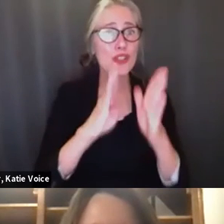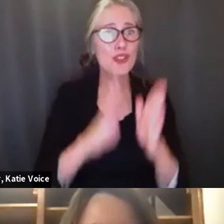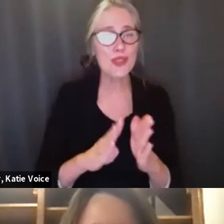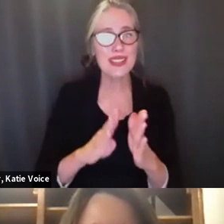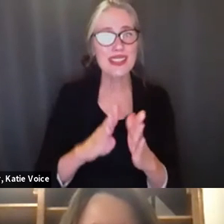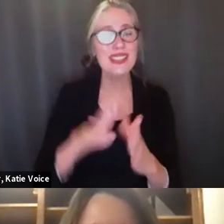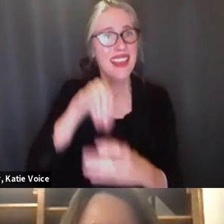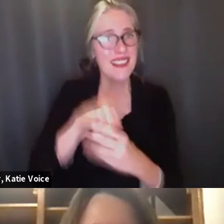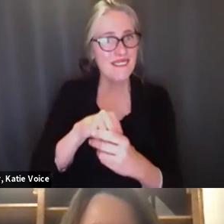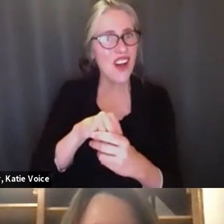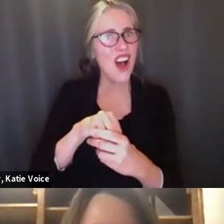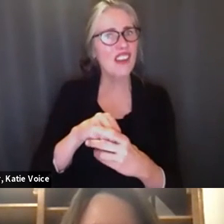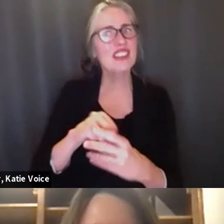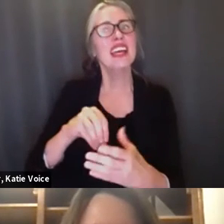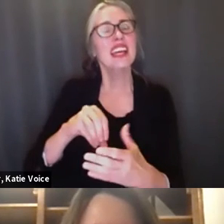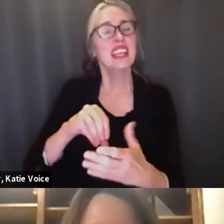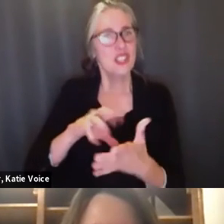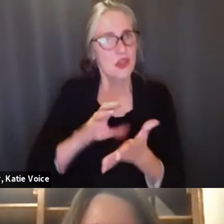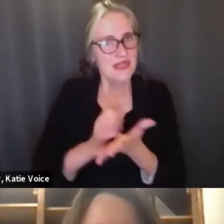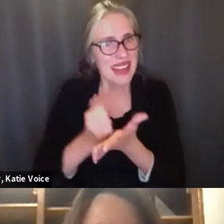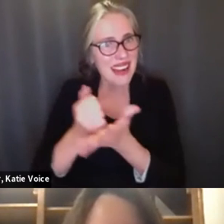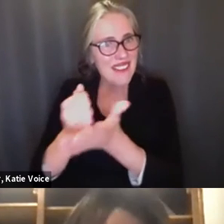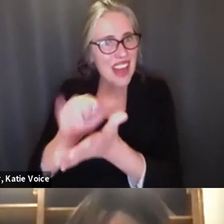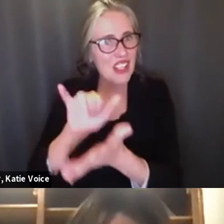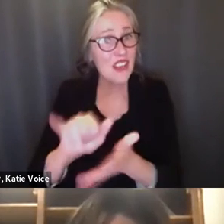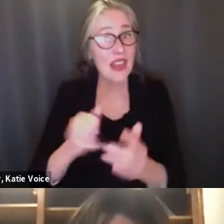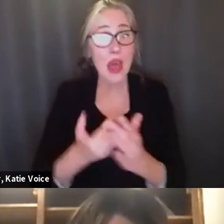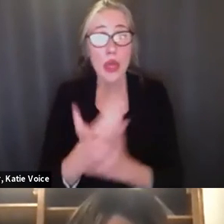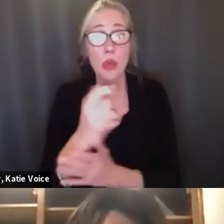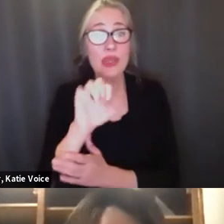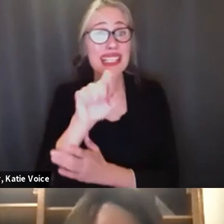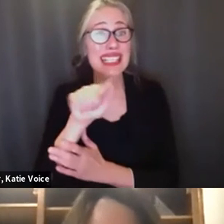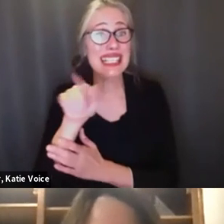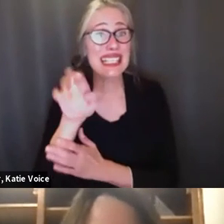estudiantes debido a las oportunidades que les hemos dado hasta la fecha.